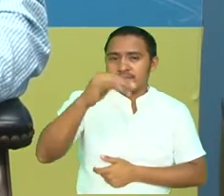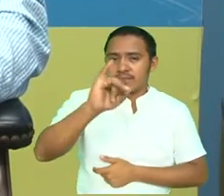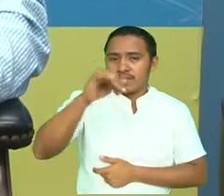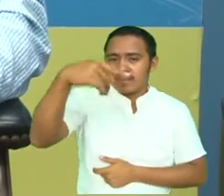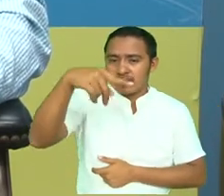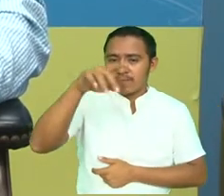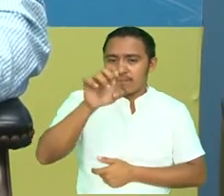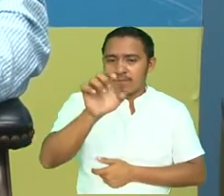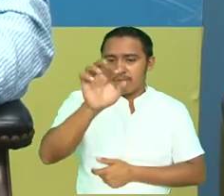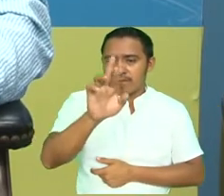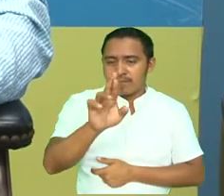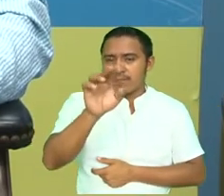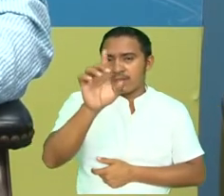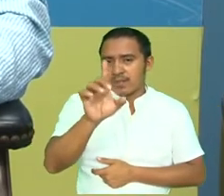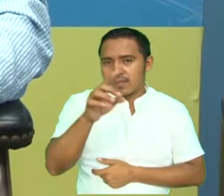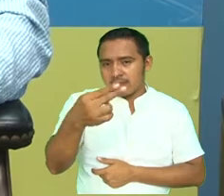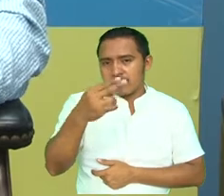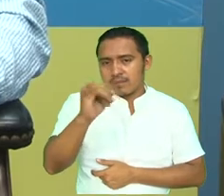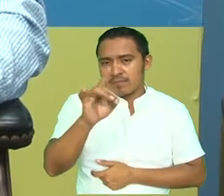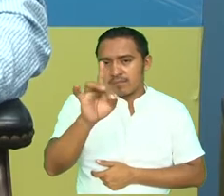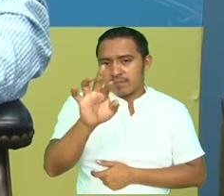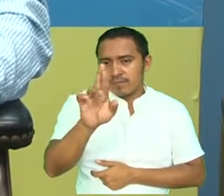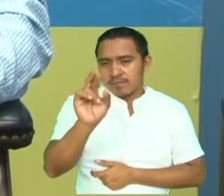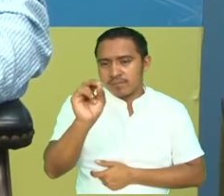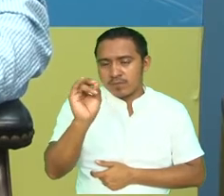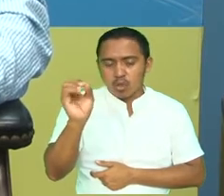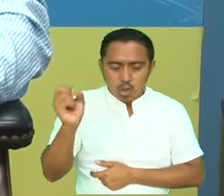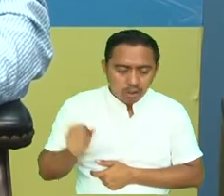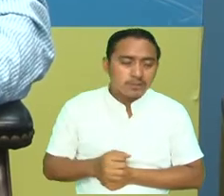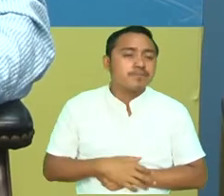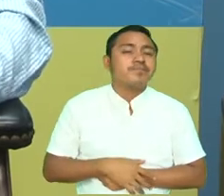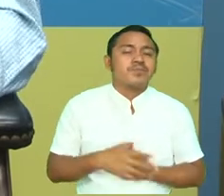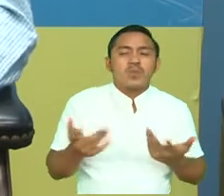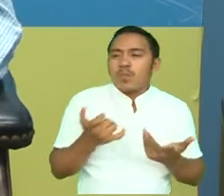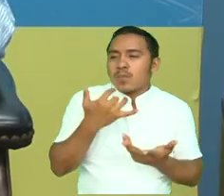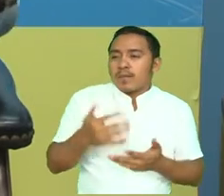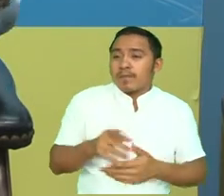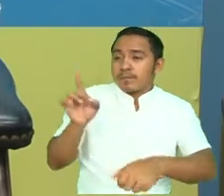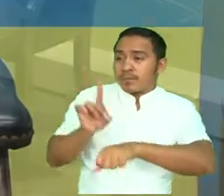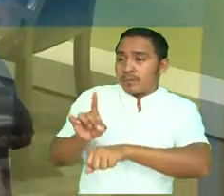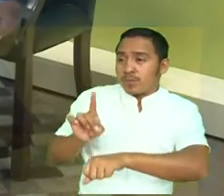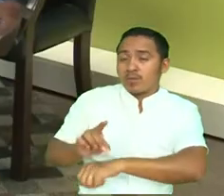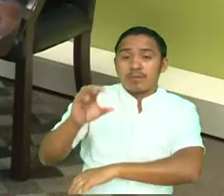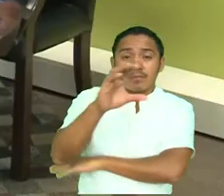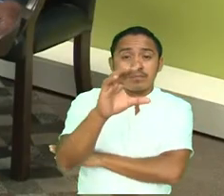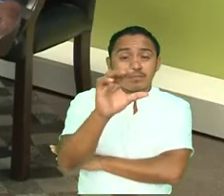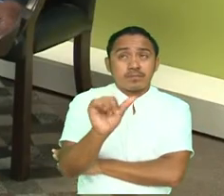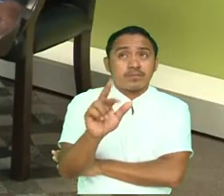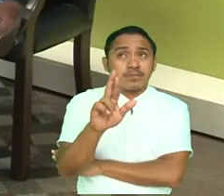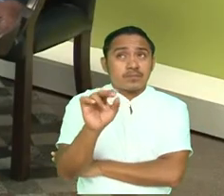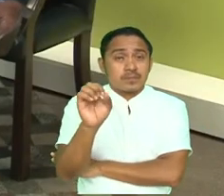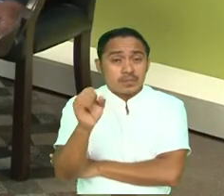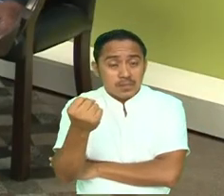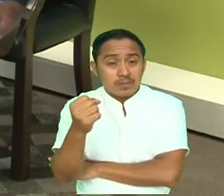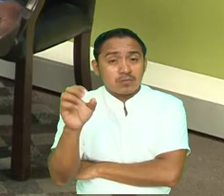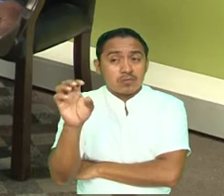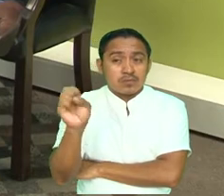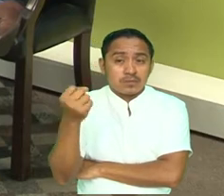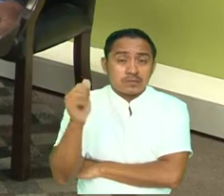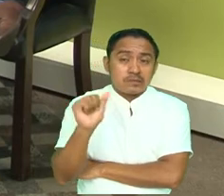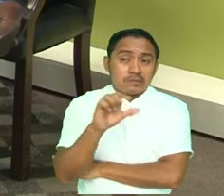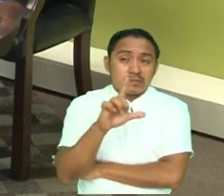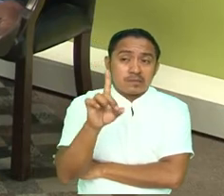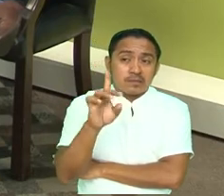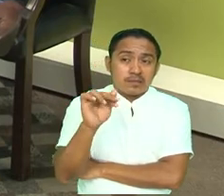hiperhidrosis. ¿Qué lo provoca? Para hablar de este tema hemos invitado al doctor Carlos Saldaña, quien es dermatólogo del